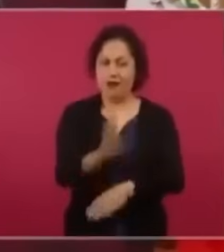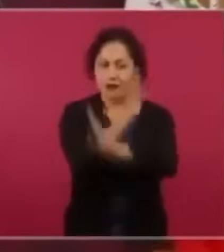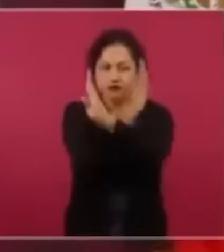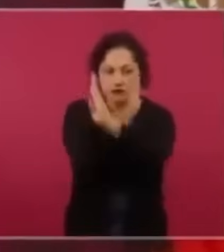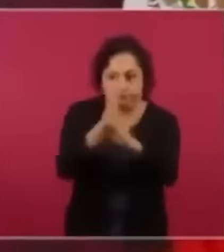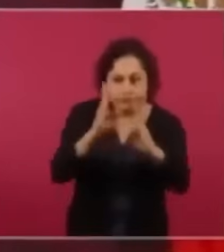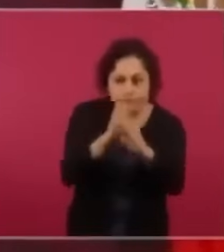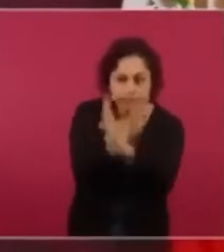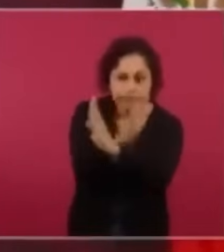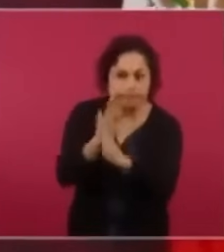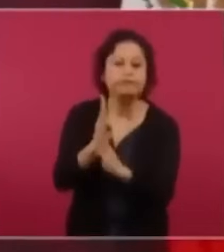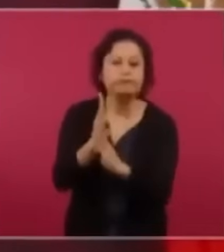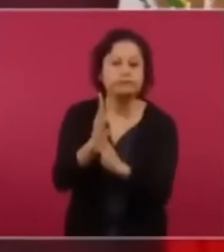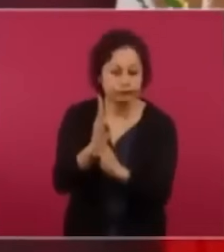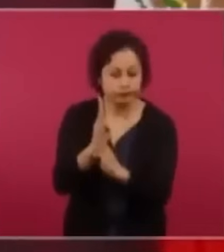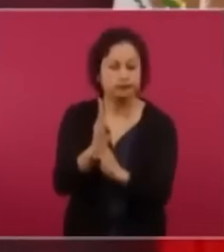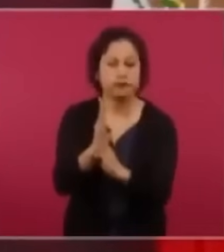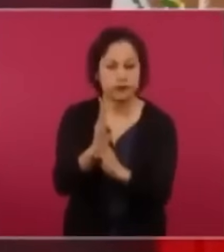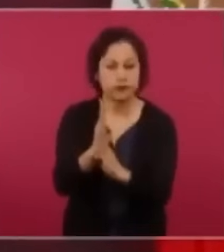era